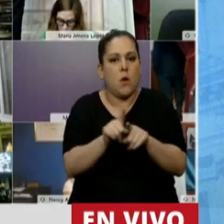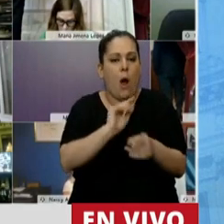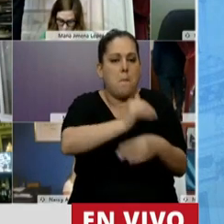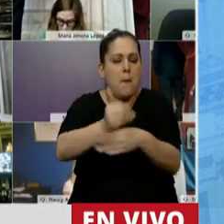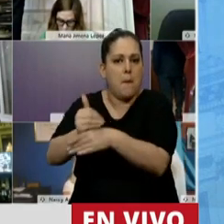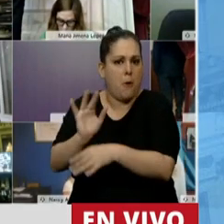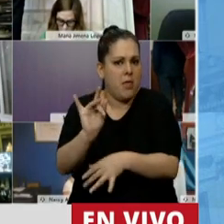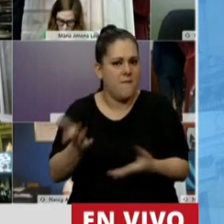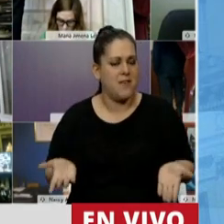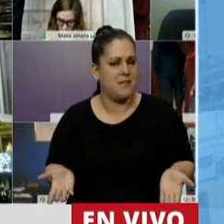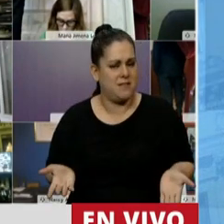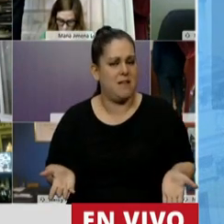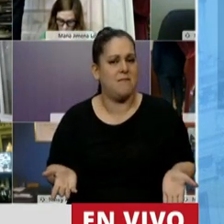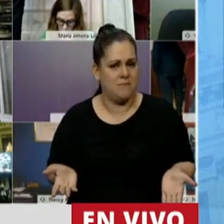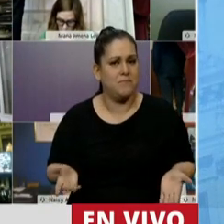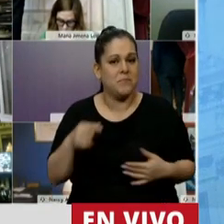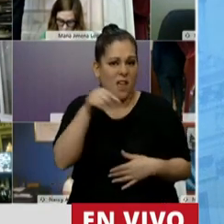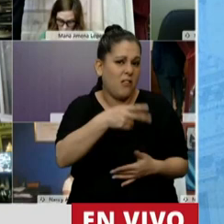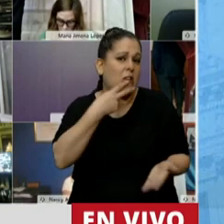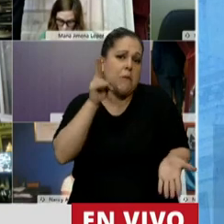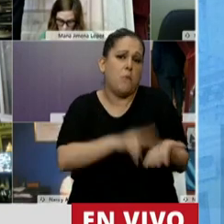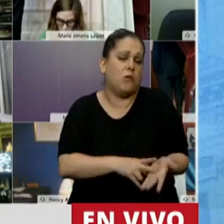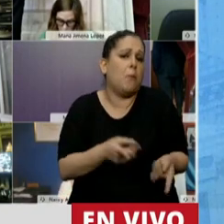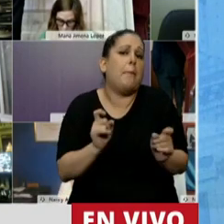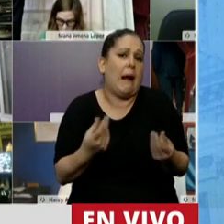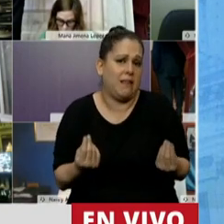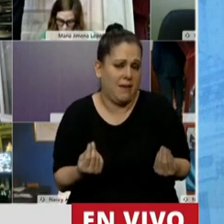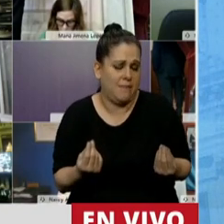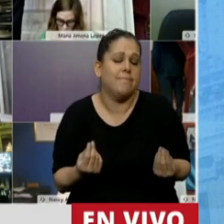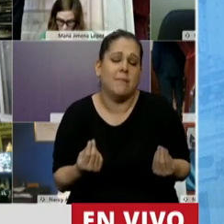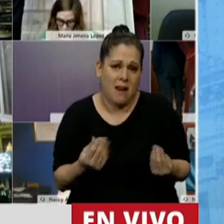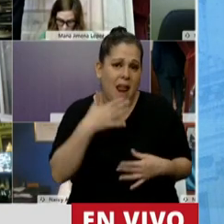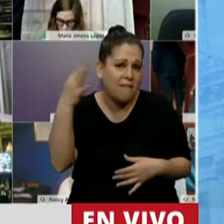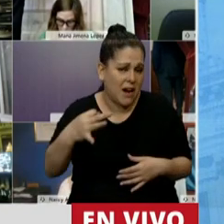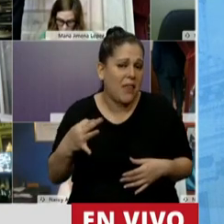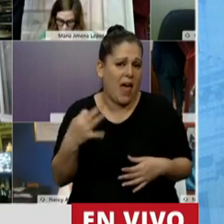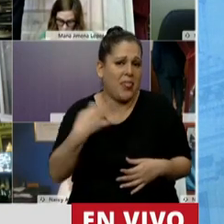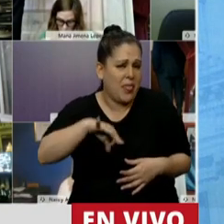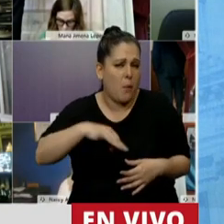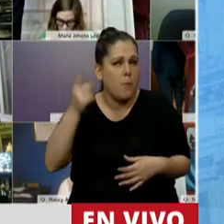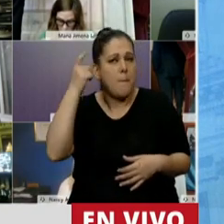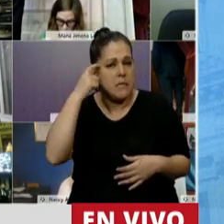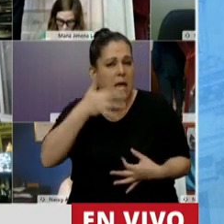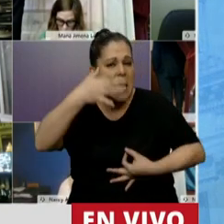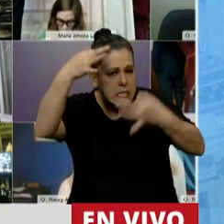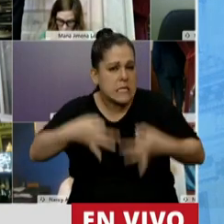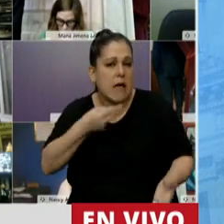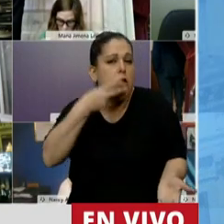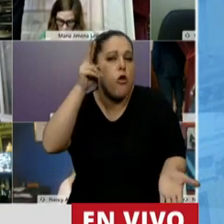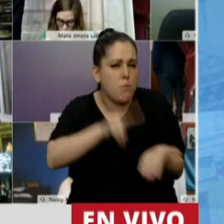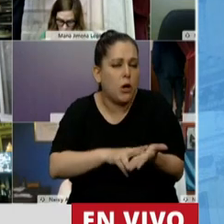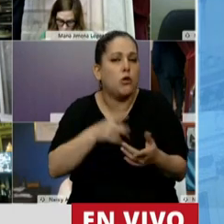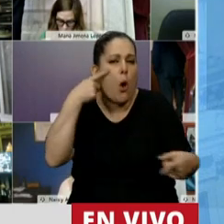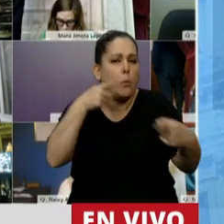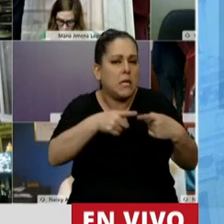va a recaudar muy poco, en definitiva es un impuesto para la tribuna. Es hora de que vayamos en serio a un esquema tributario que fomente el